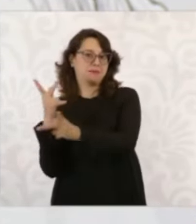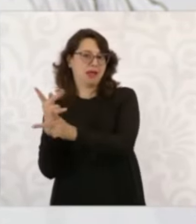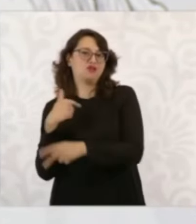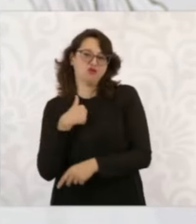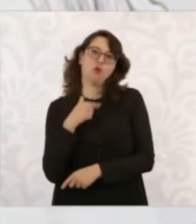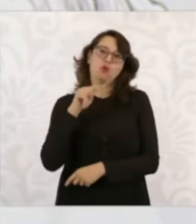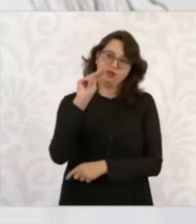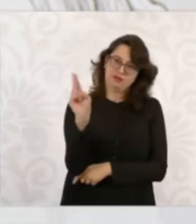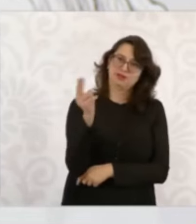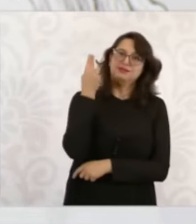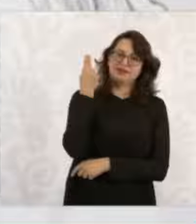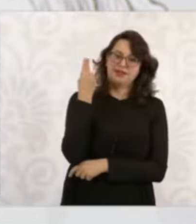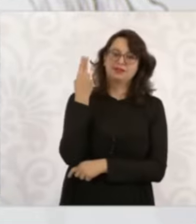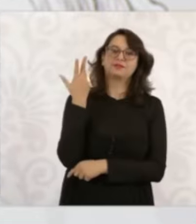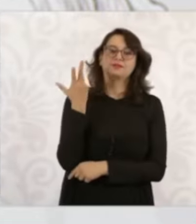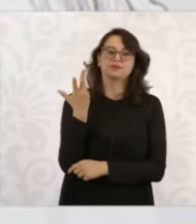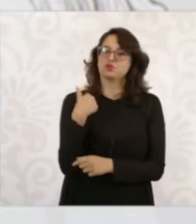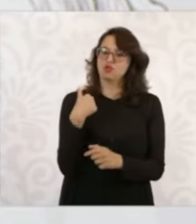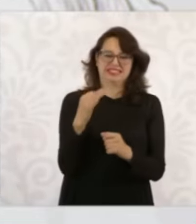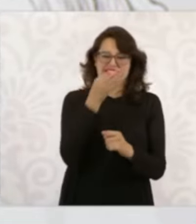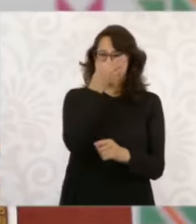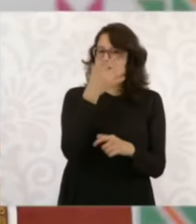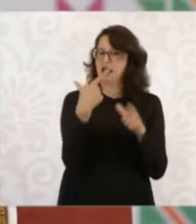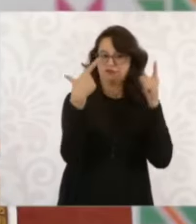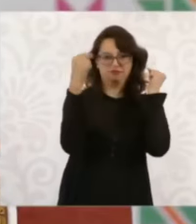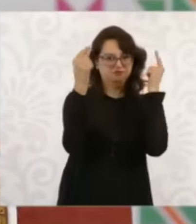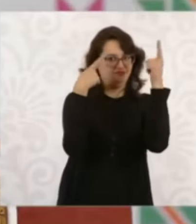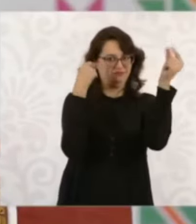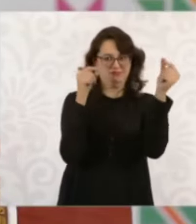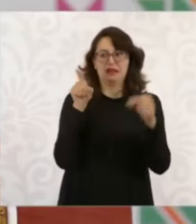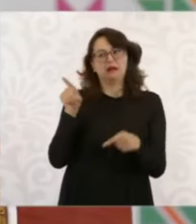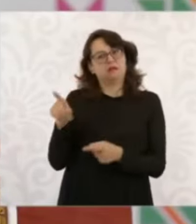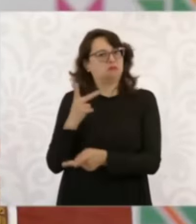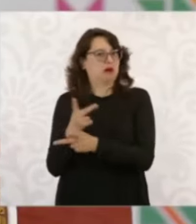facultad, ya en los últimos años de la facultad.